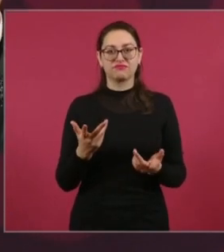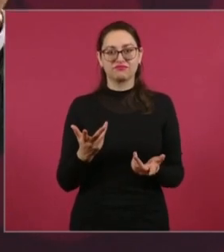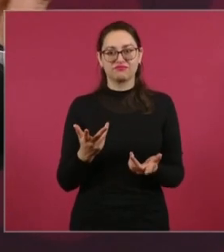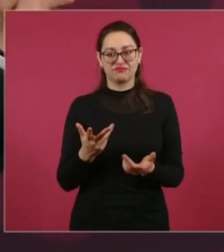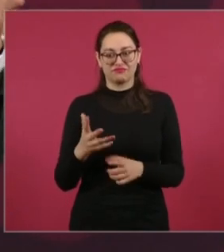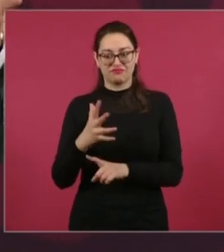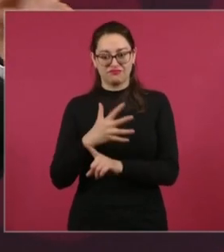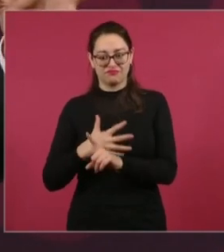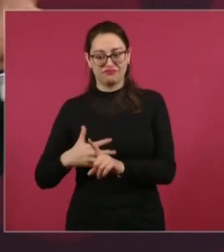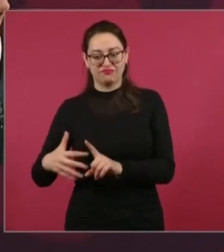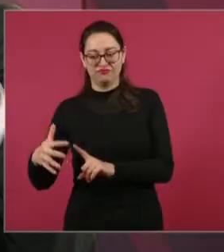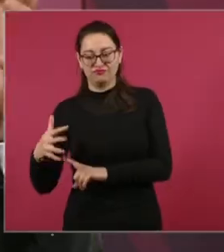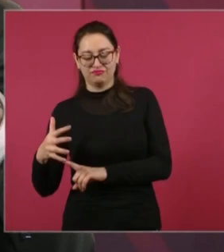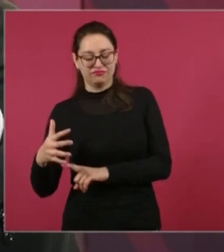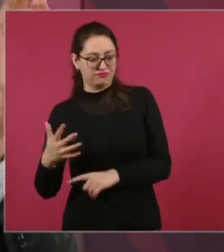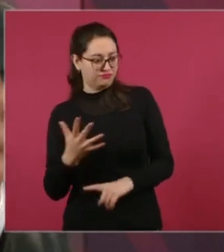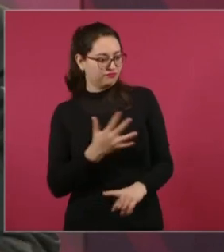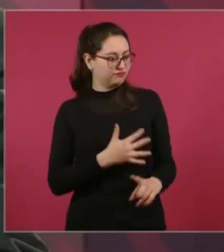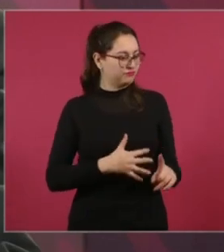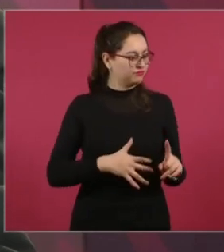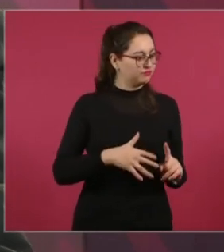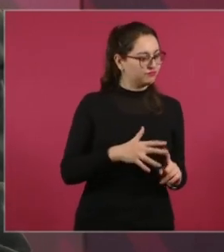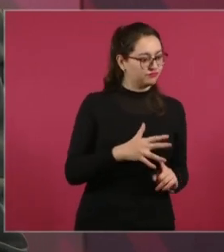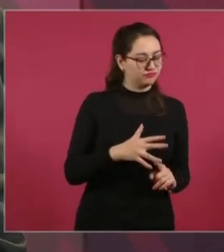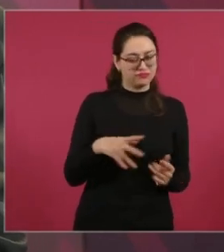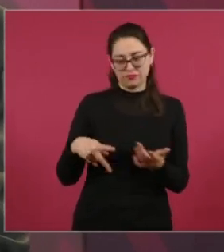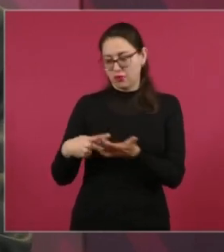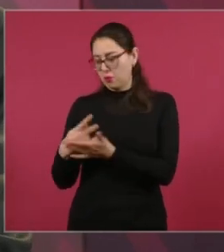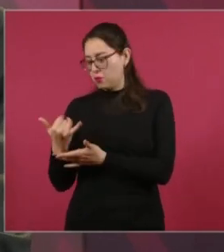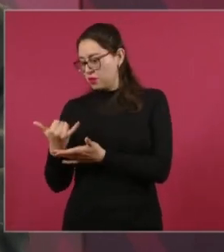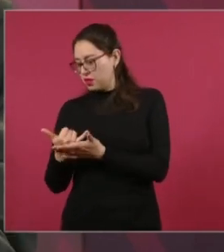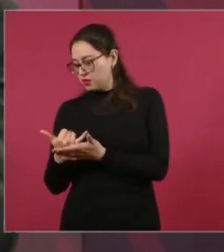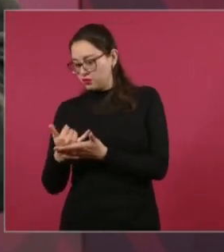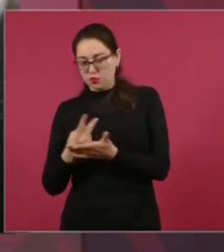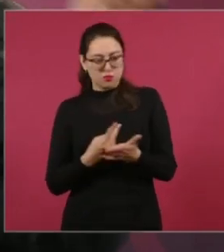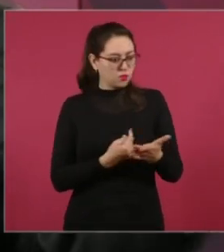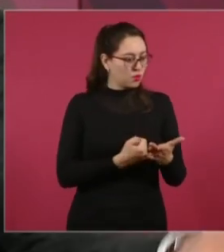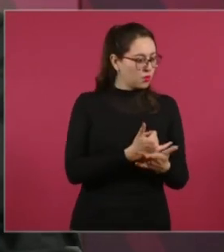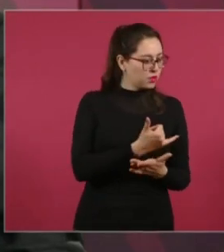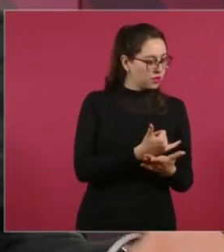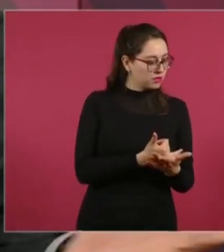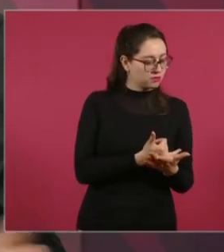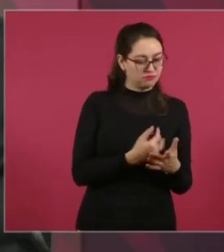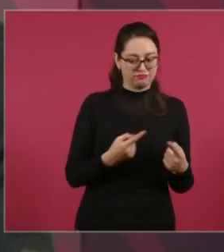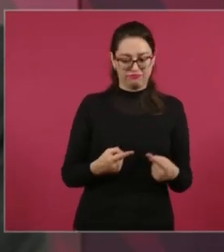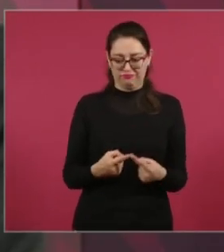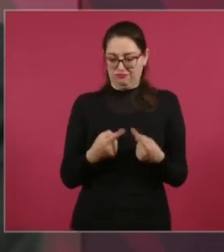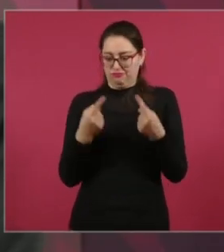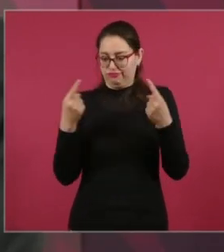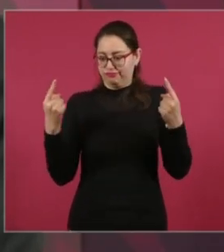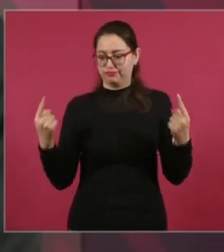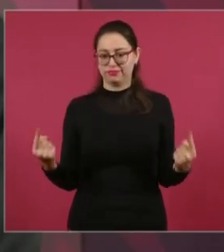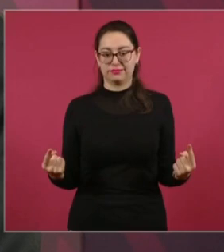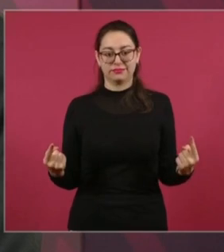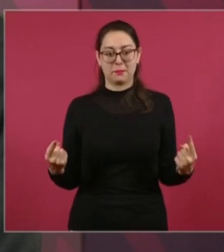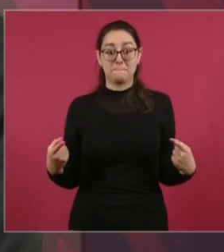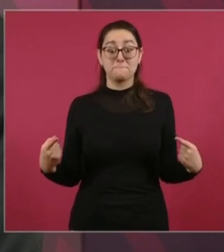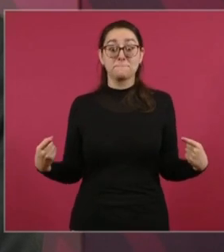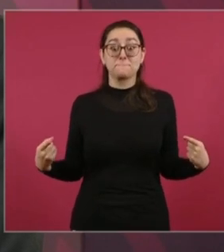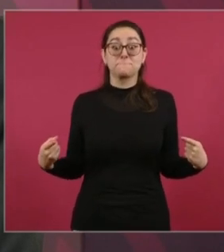distintos, contrapuestos de nación, y ellos eran los privilegiados antes,